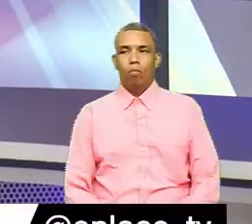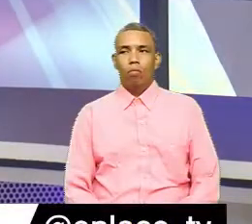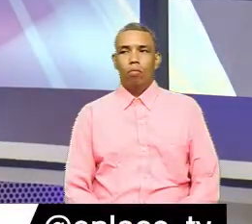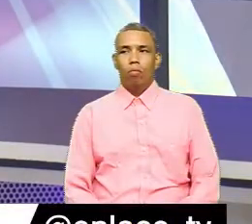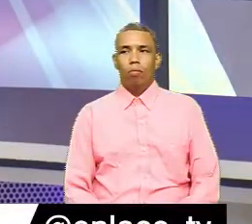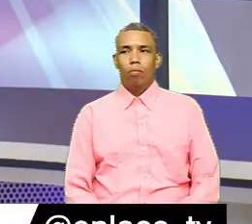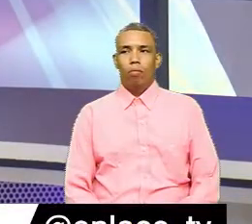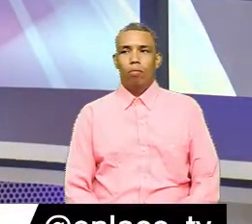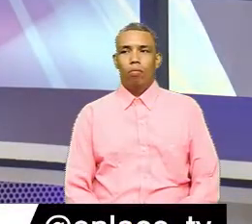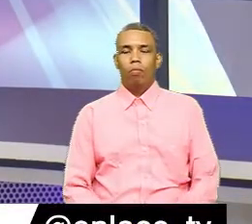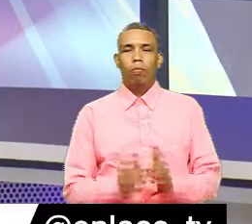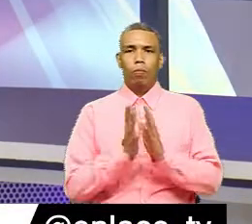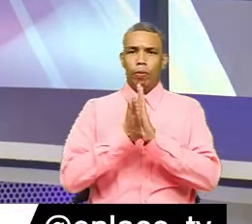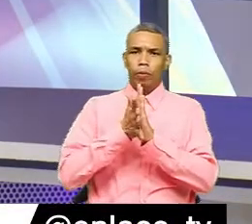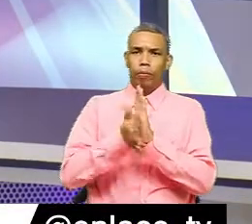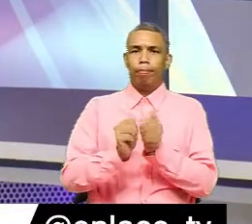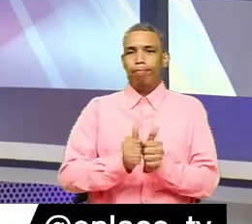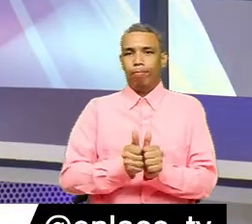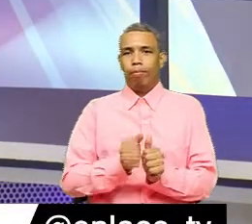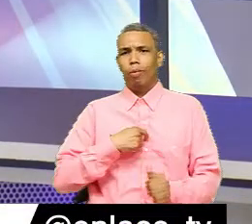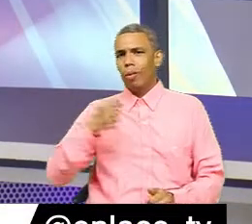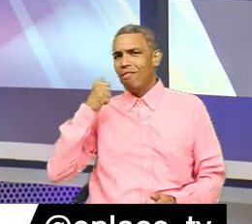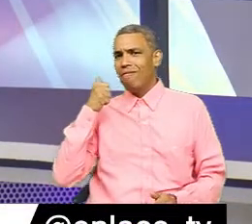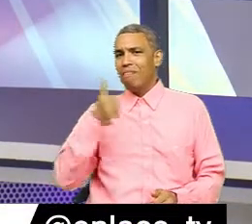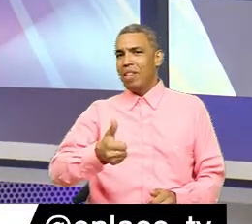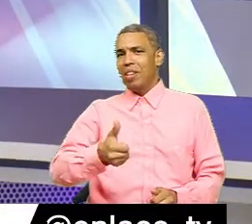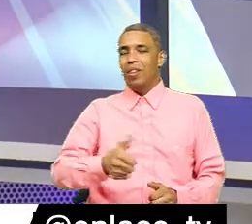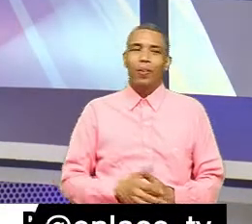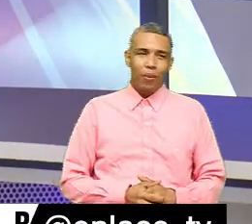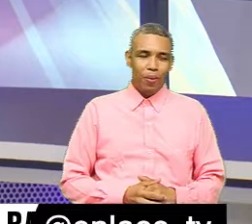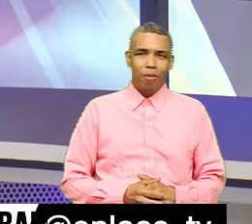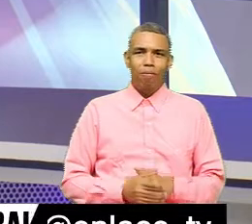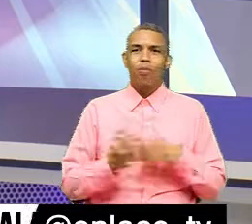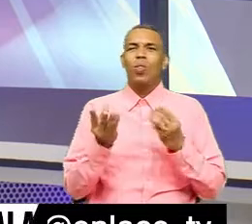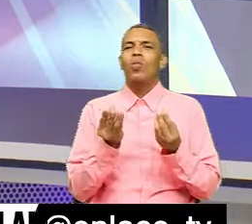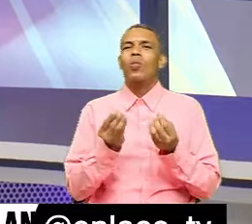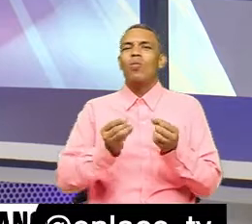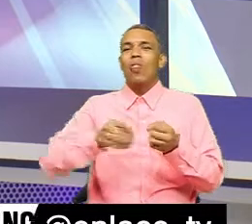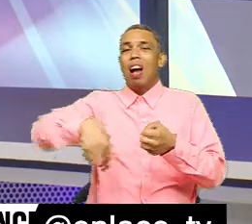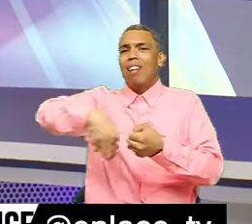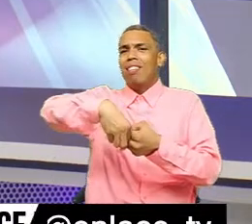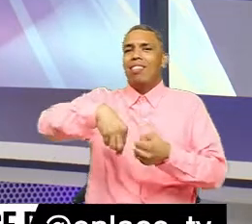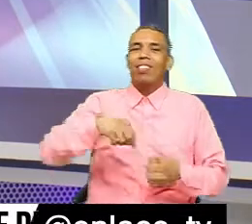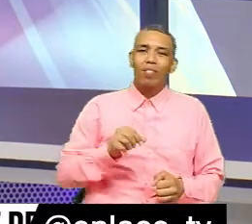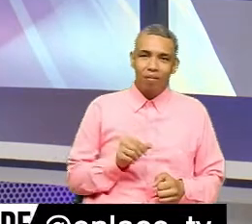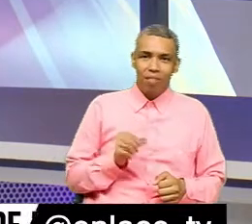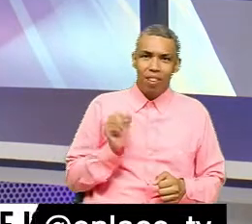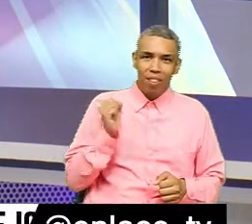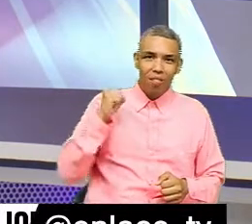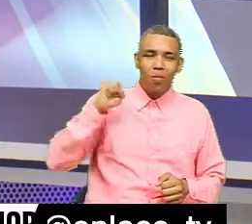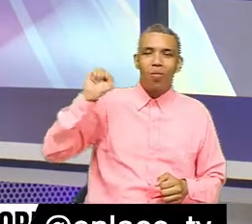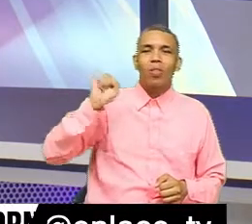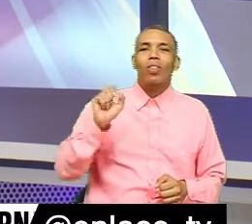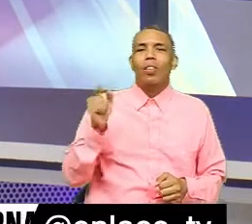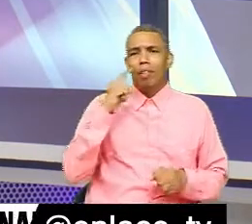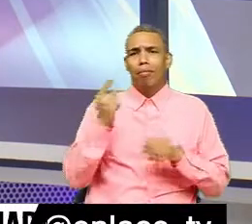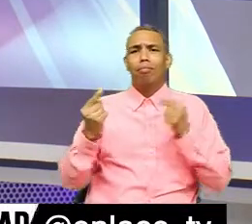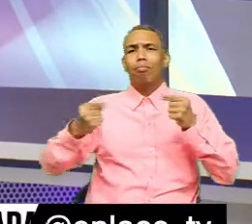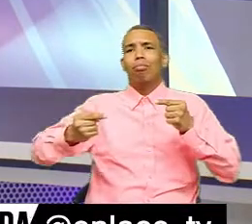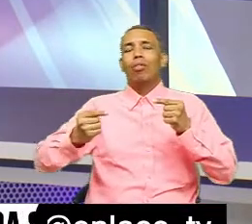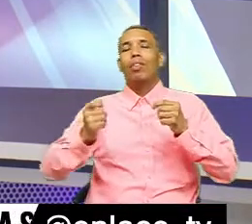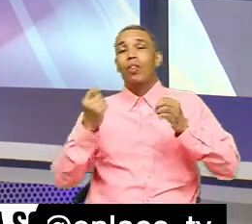Comenzamos nuestra información deportiva con muy buenas noticias que nos genera nuestro equipo de fútbol, Alianza Petrolera, quien derrotó a Río Negro Águilas por la